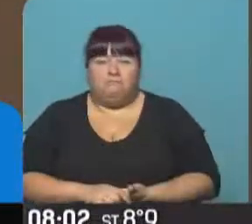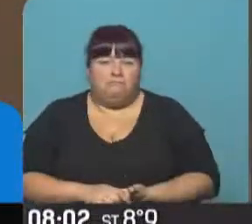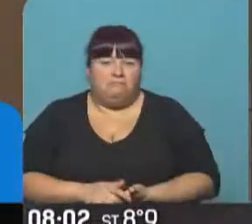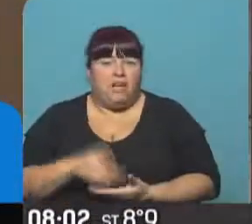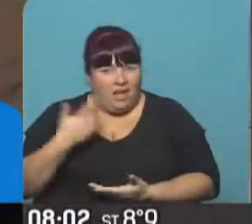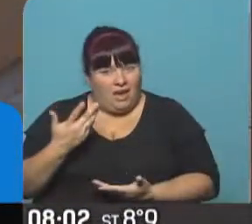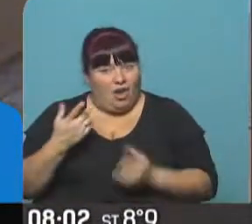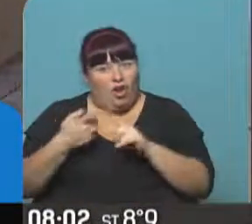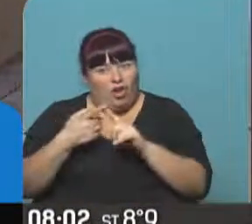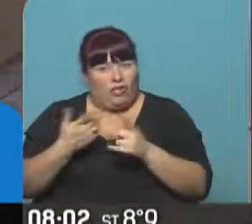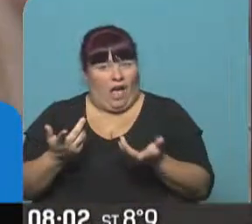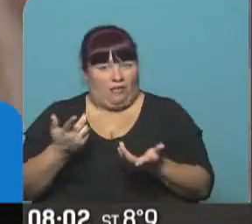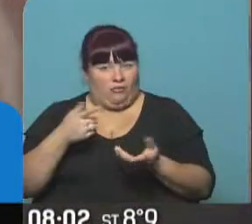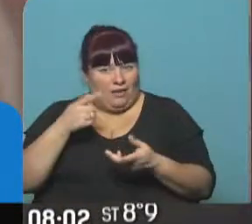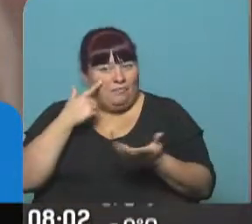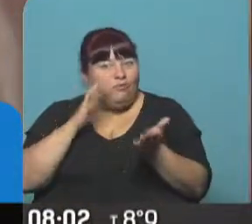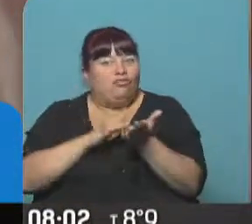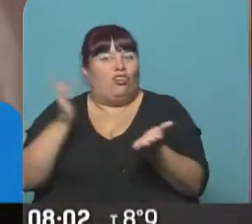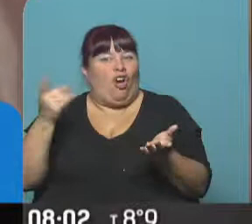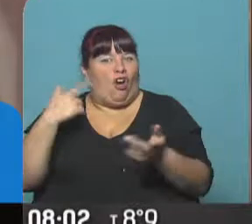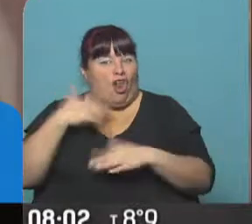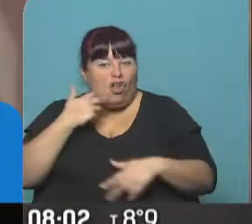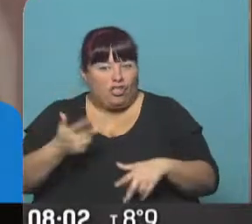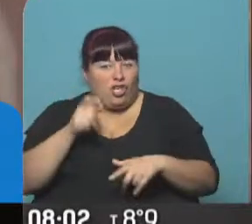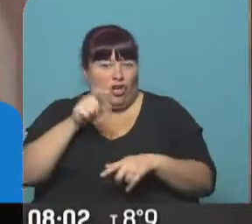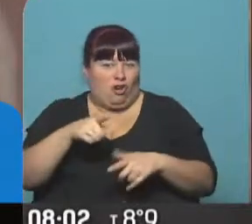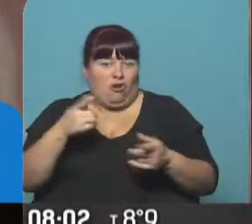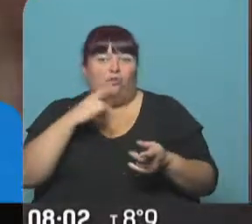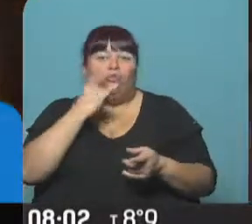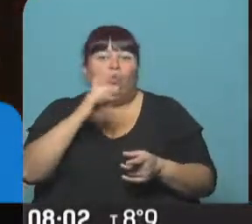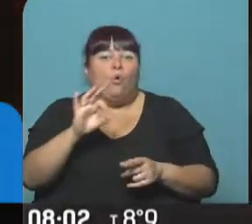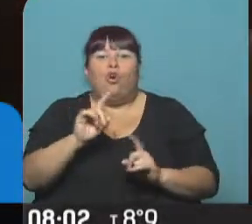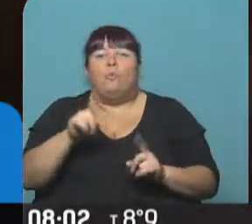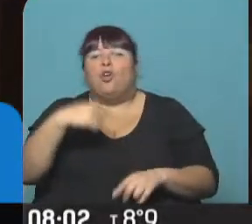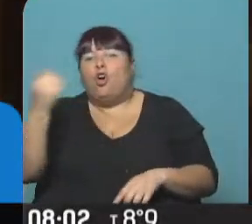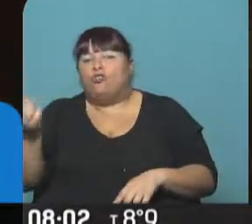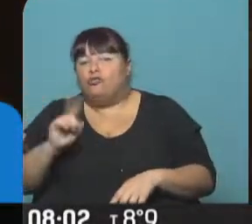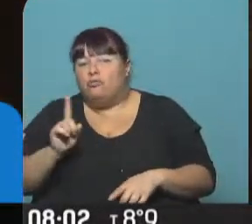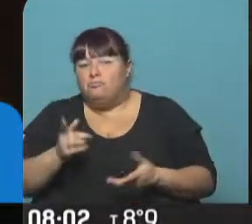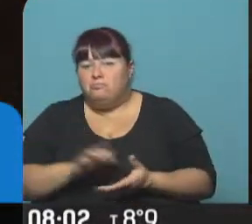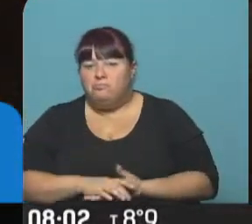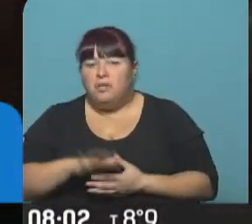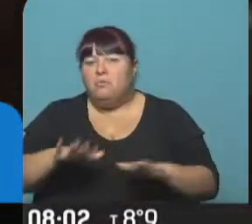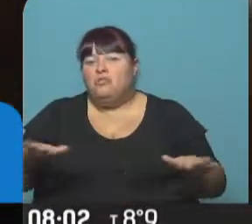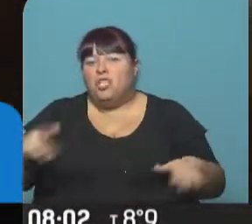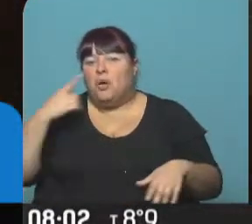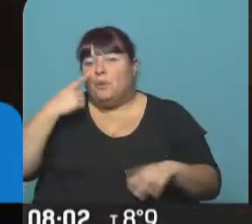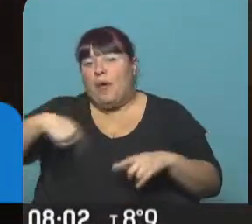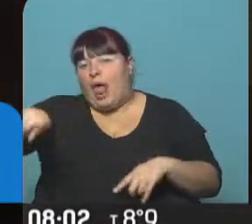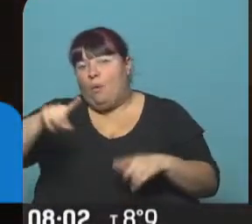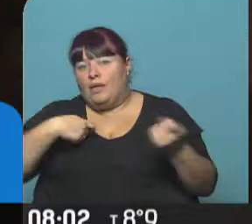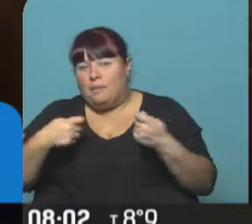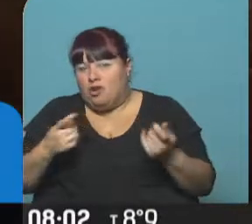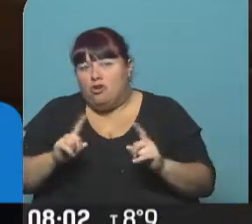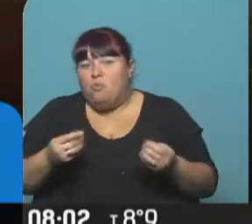que tengan ese contacto, o sea, esa experiencia que tienen nuestros hijos con Tuco? ¿Por qué no la puede tener el niño que vive a la vuelta de mi